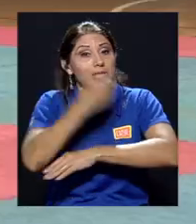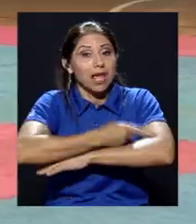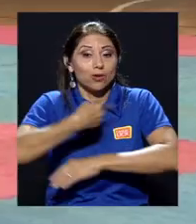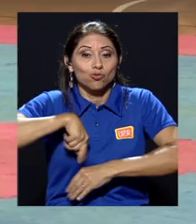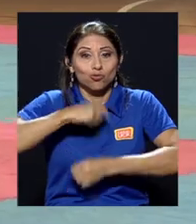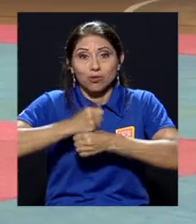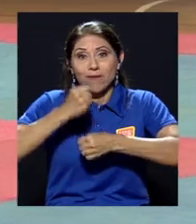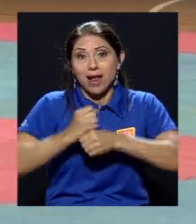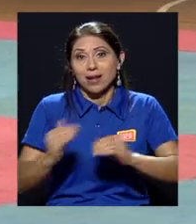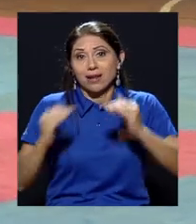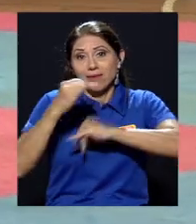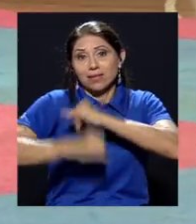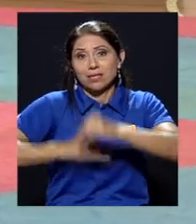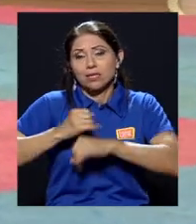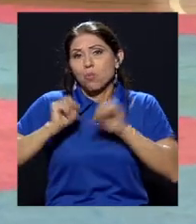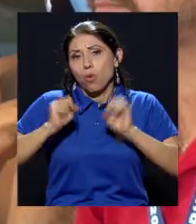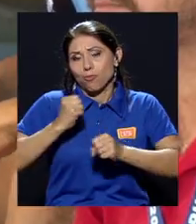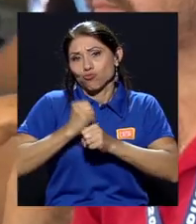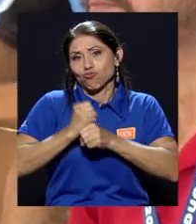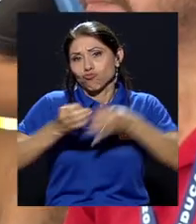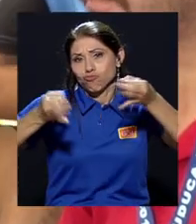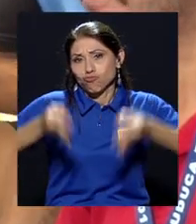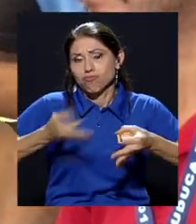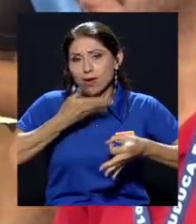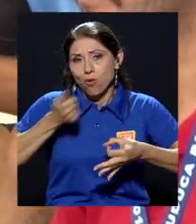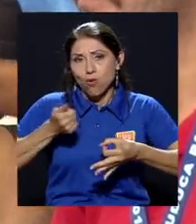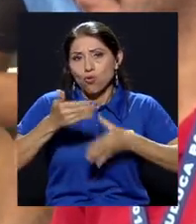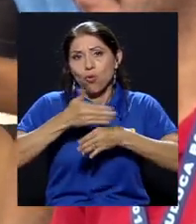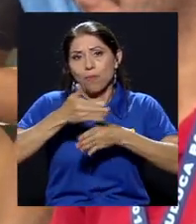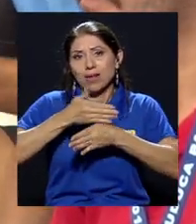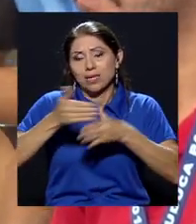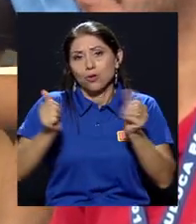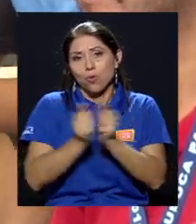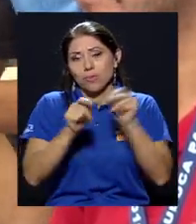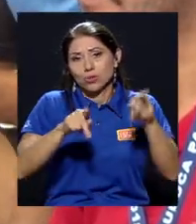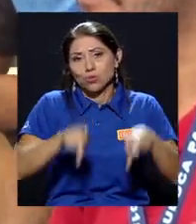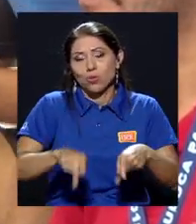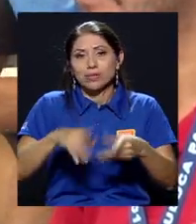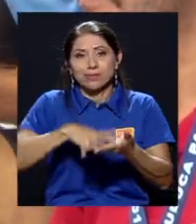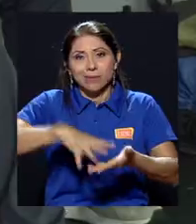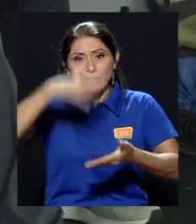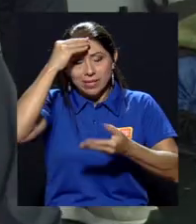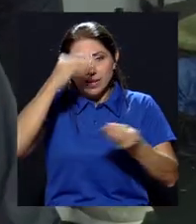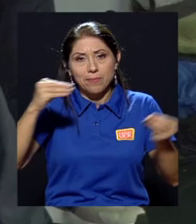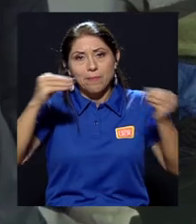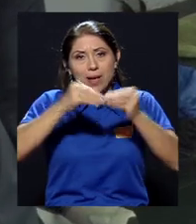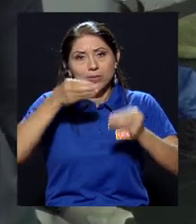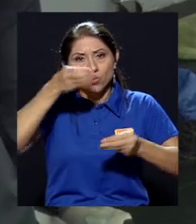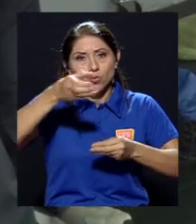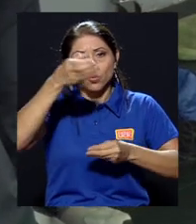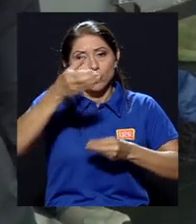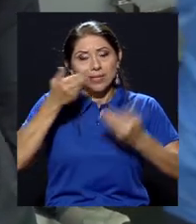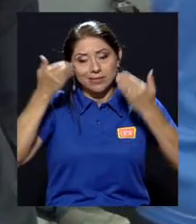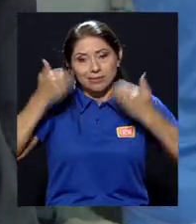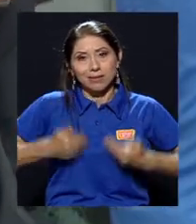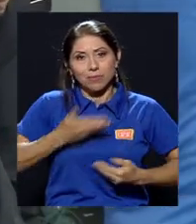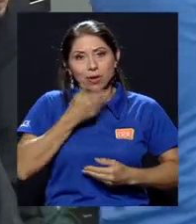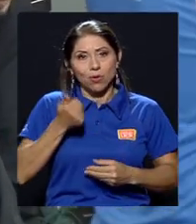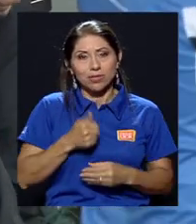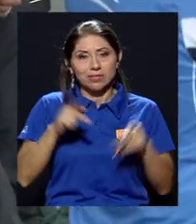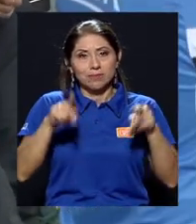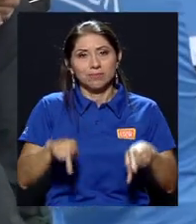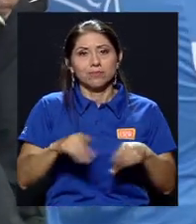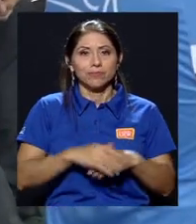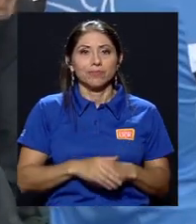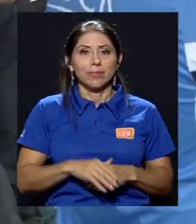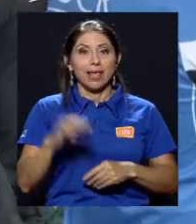y podamos desarrollarnos mejor, compartir con mejores personas, aprender más culturas y ser mejores.